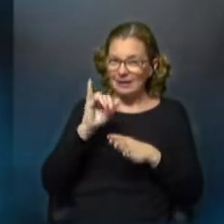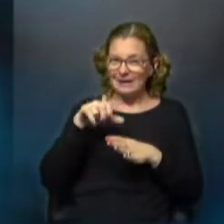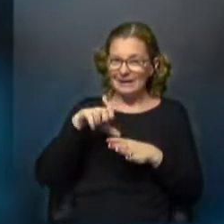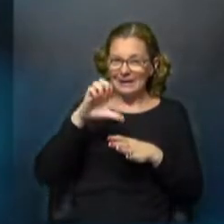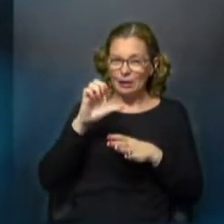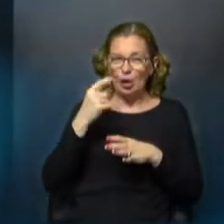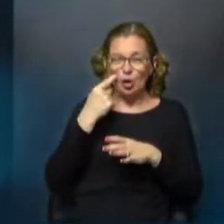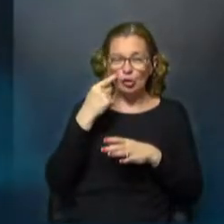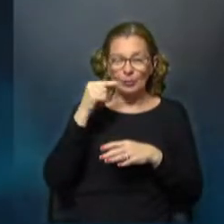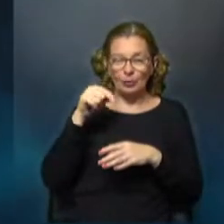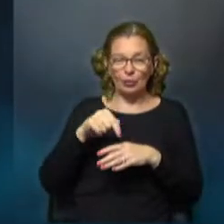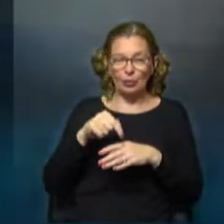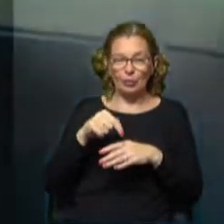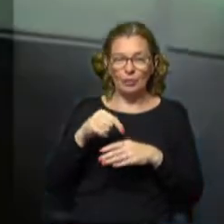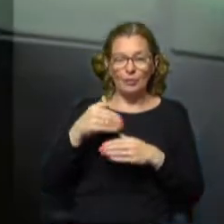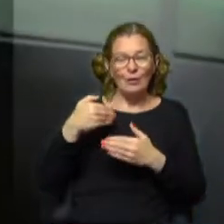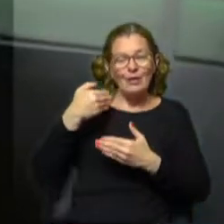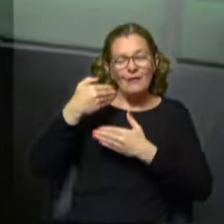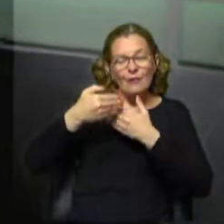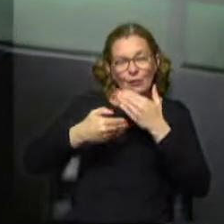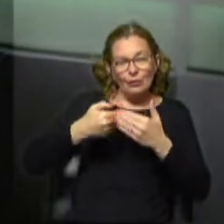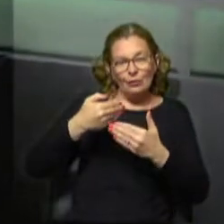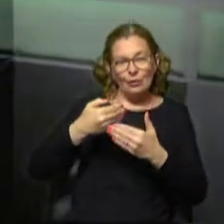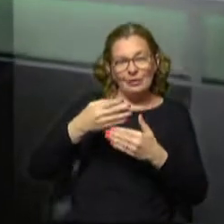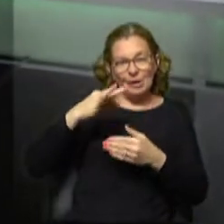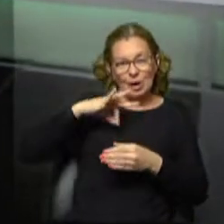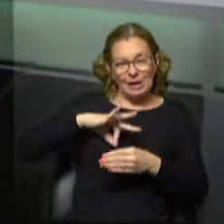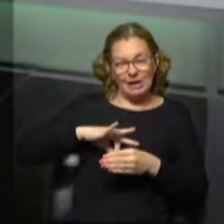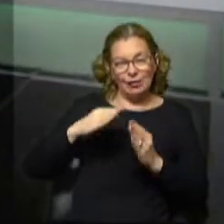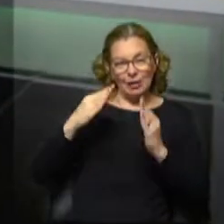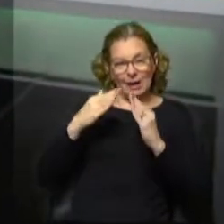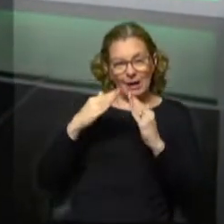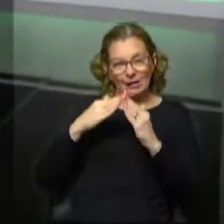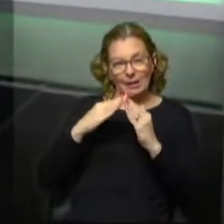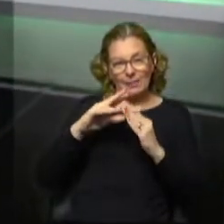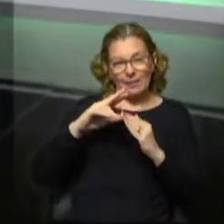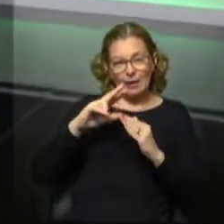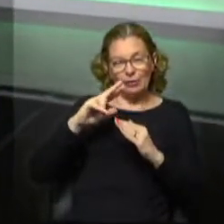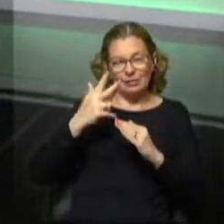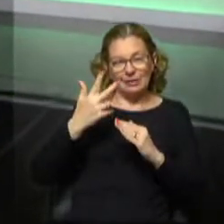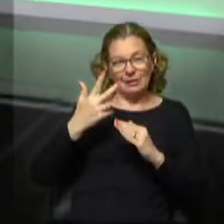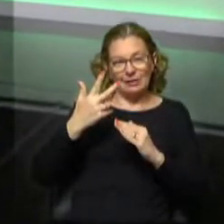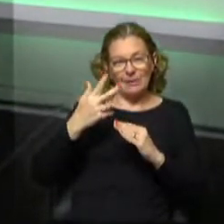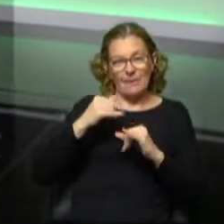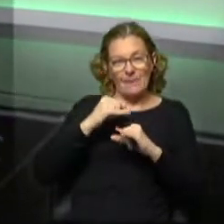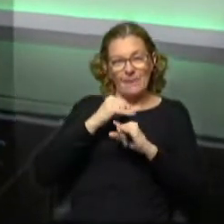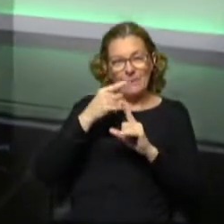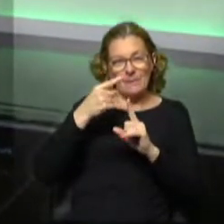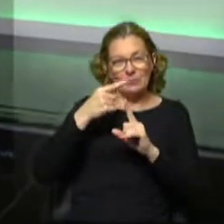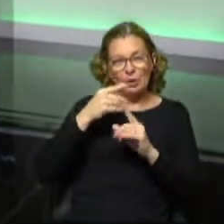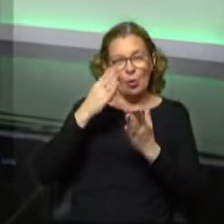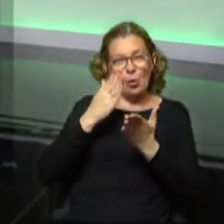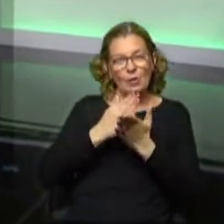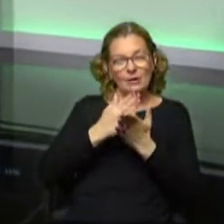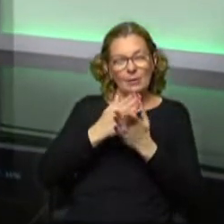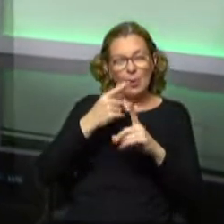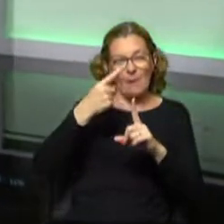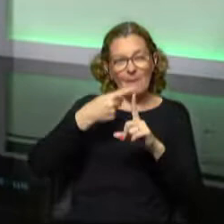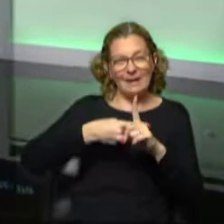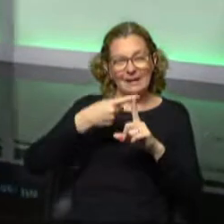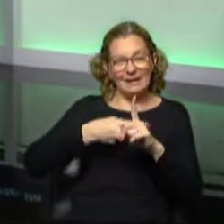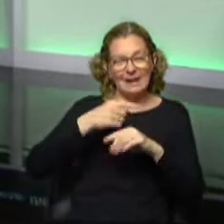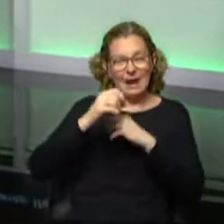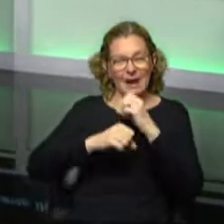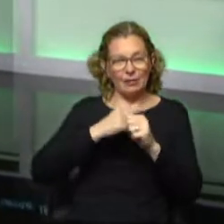que conocimos hoy en relación a la evolución de los ingresos de los hogares para el tercer trimestre del año y esto es lo que vemos acá acá lo que estamos viendo